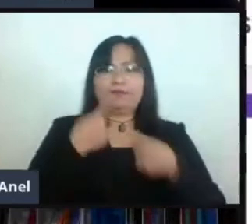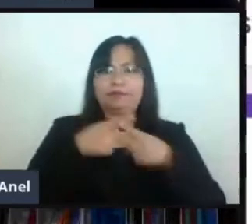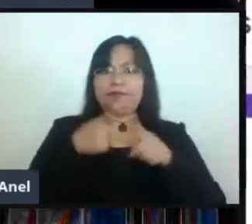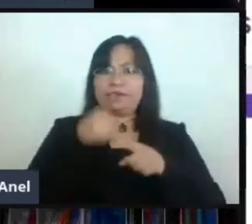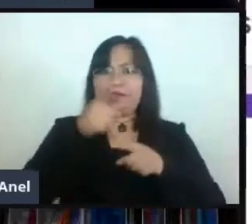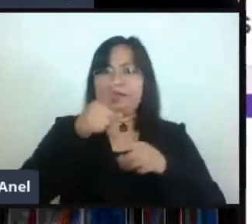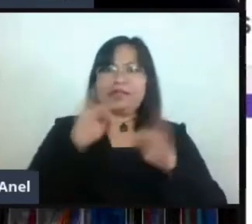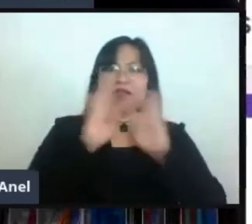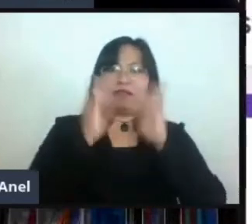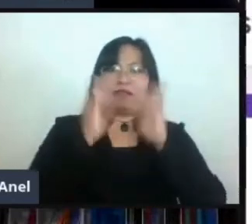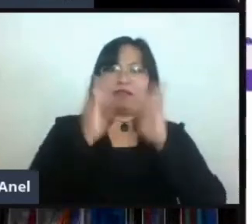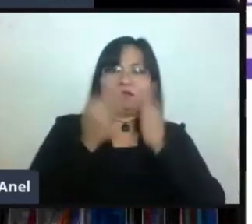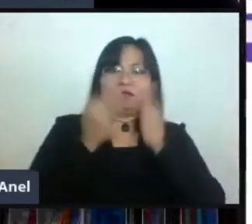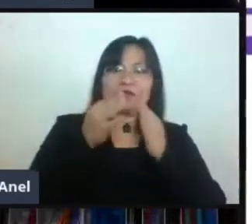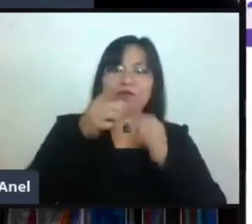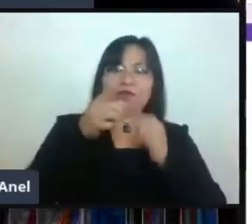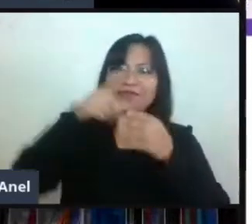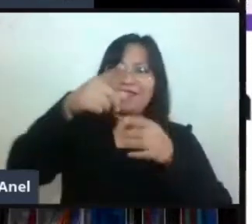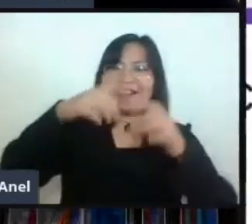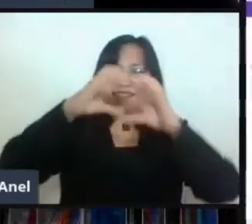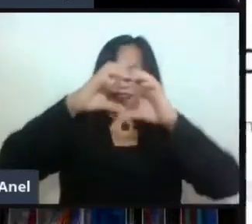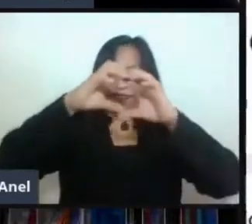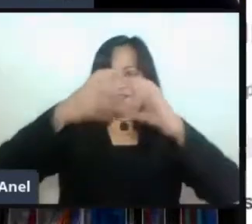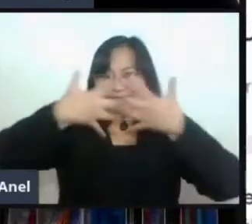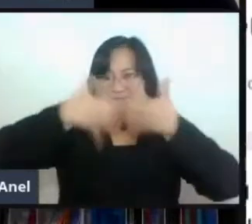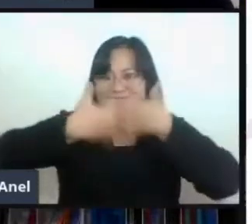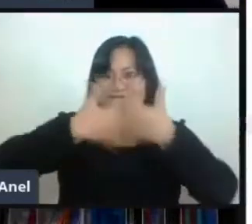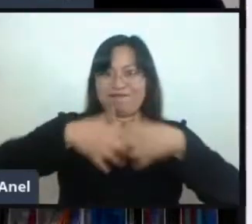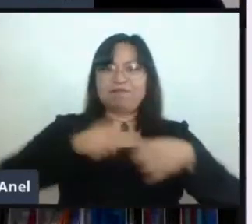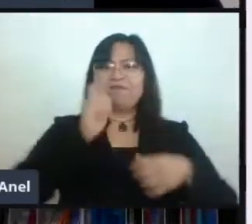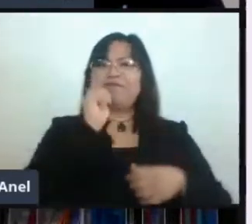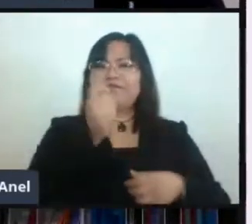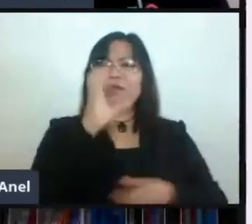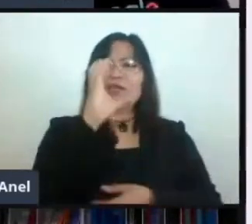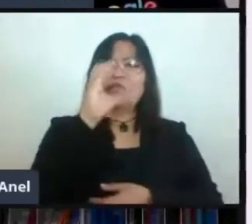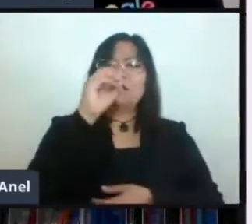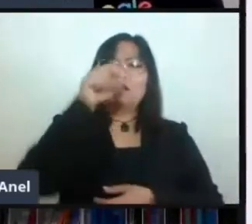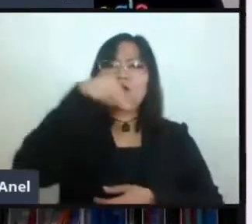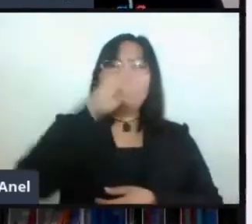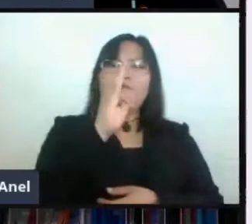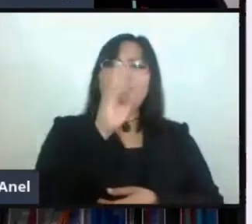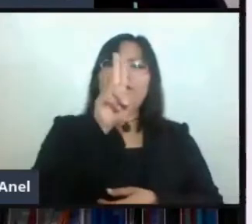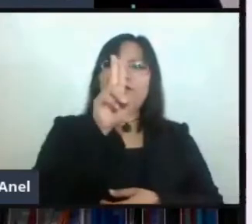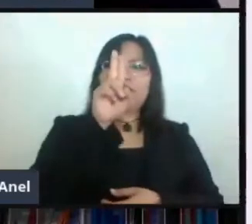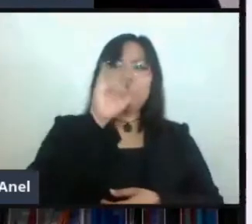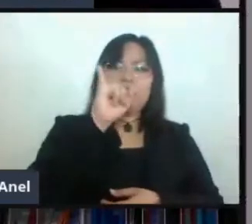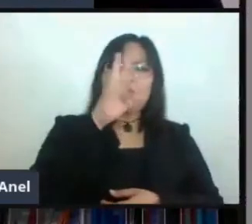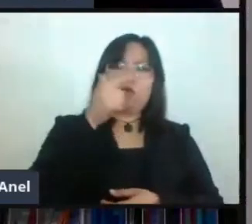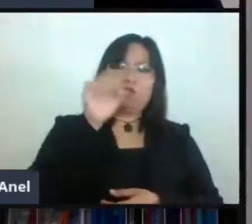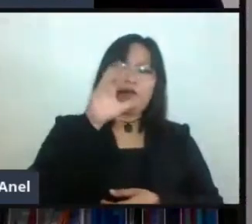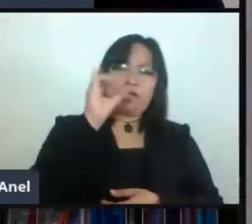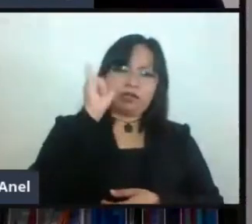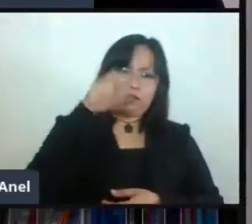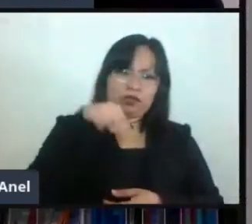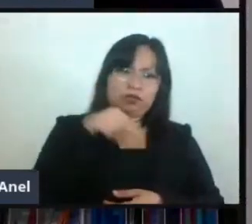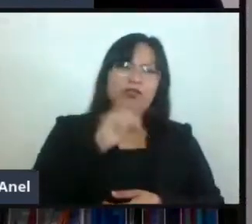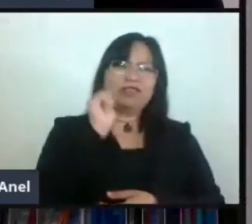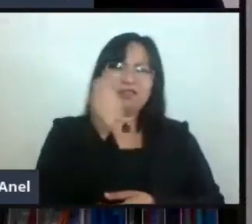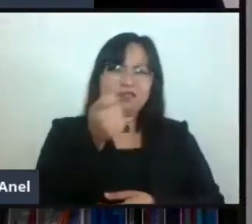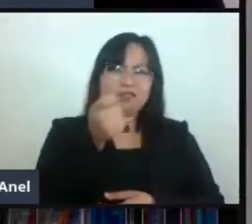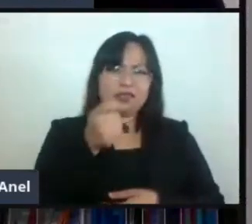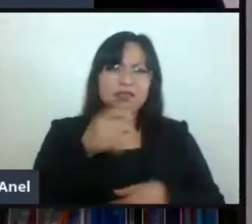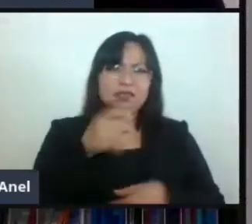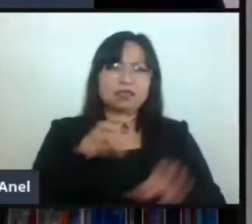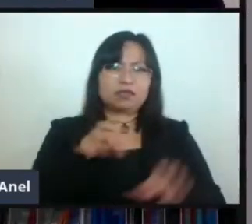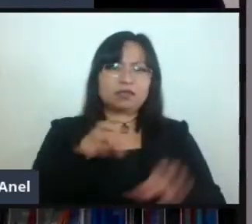Google, el engrane, me permite hacer las configuraciones. Voy a ver la primera configuración